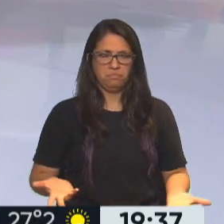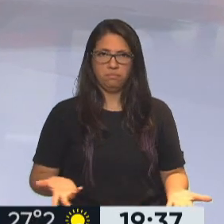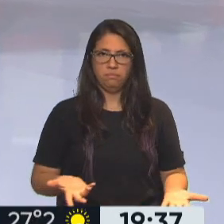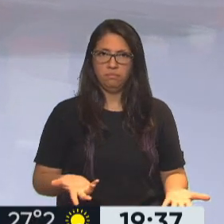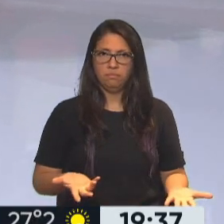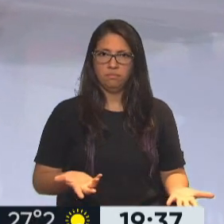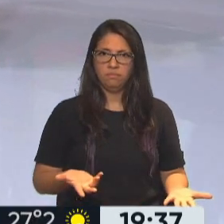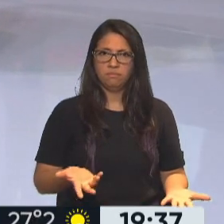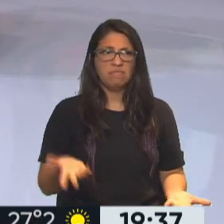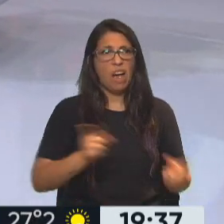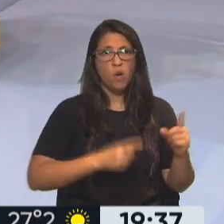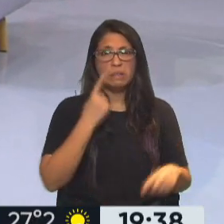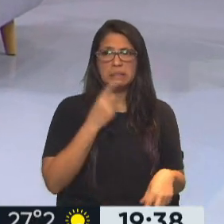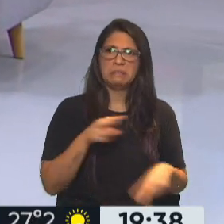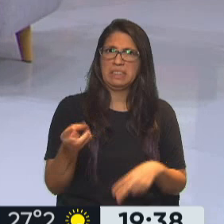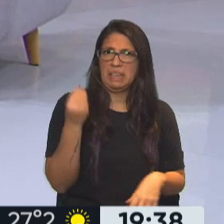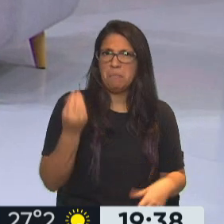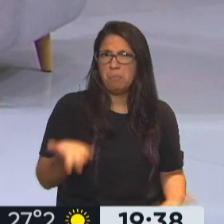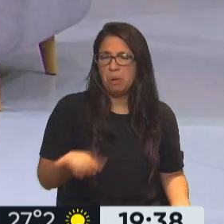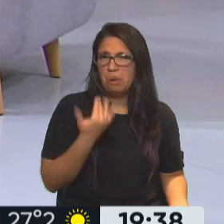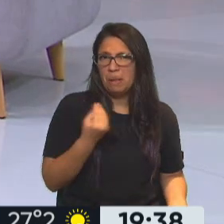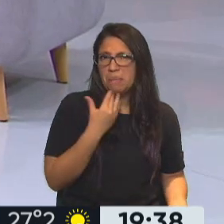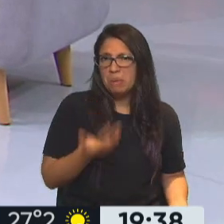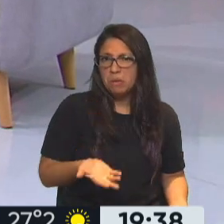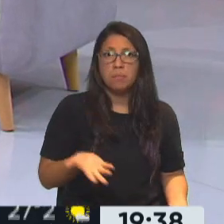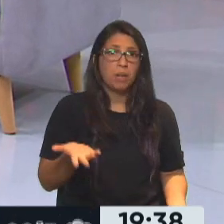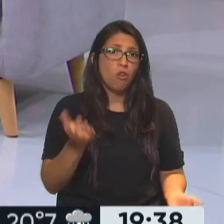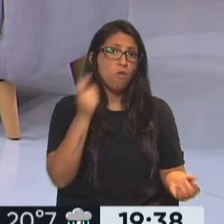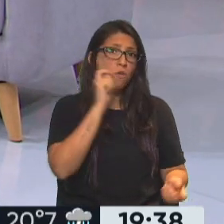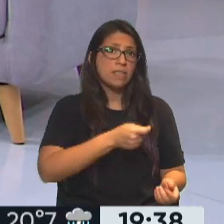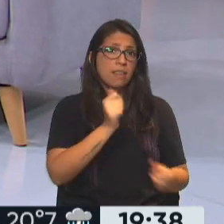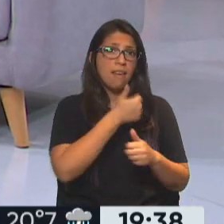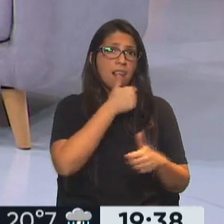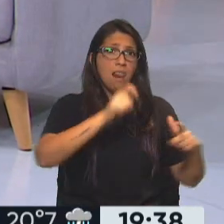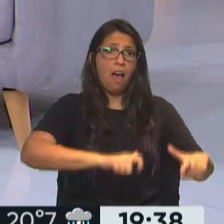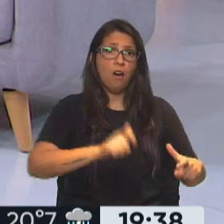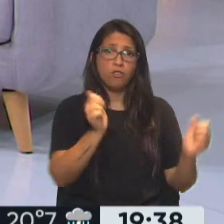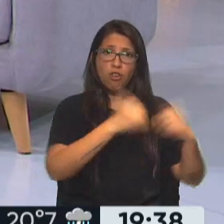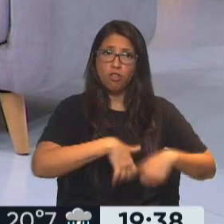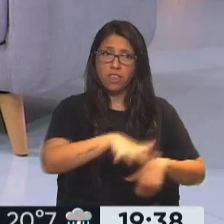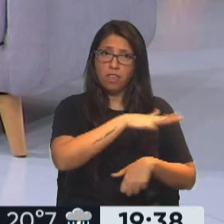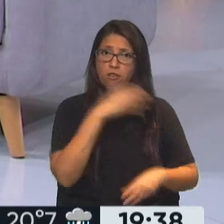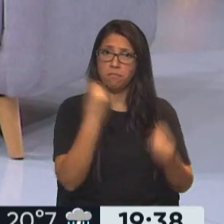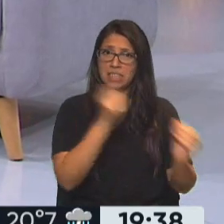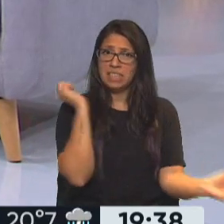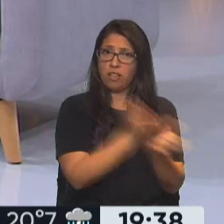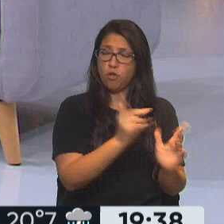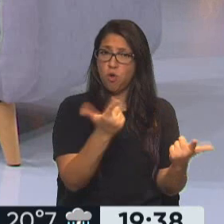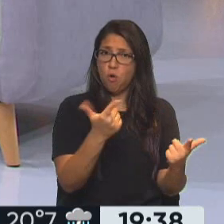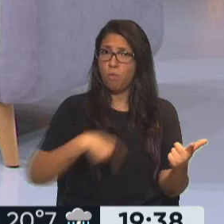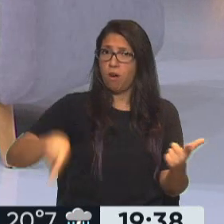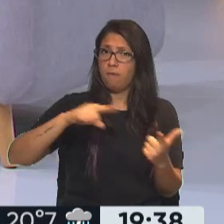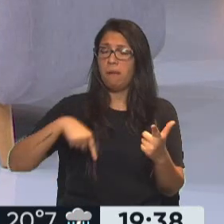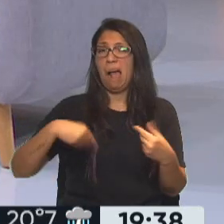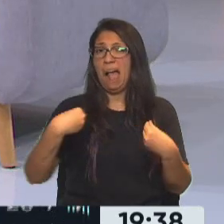puede decir, ¿y qué importa? Importa mucho, porque por ejemplo los jueces del Lago Escondido no pudieron ser sancionados porque justamente ese Consejo